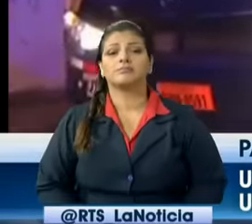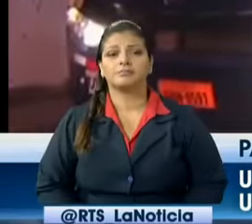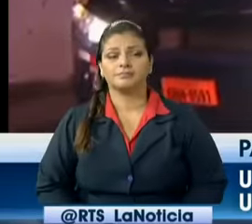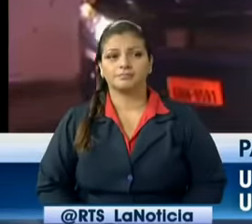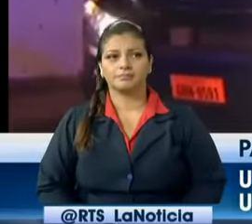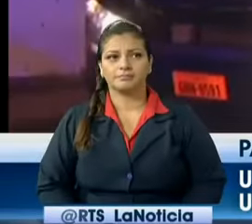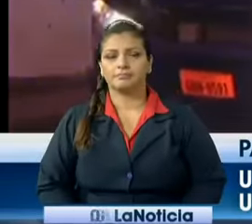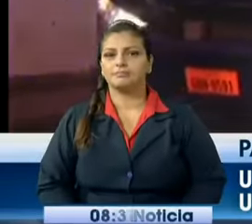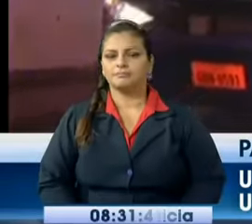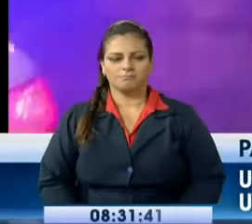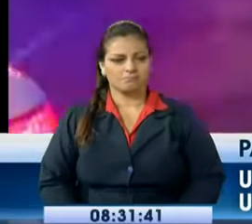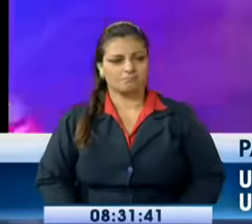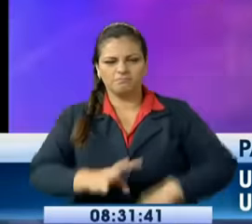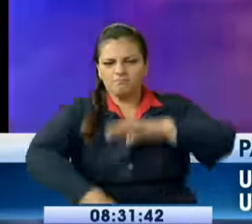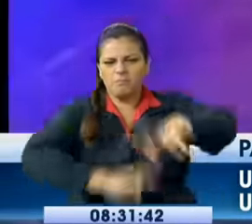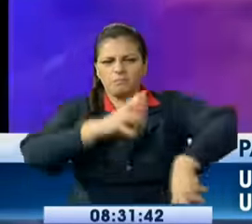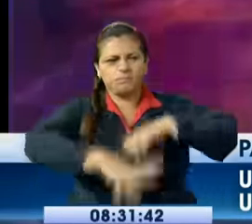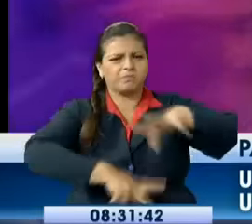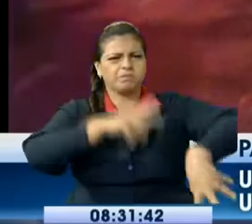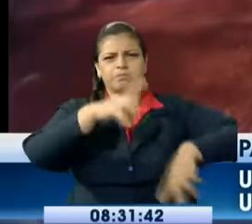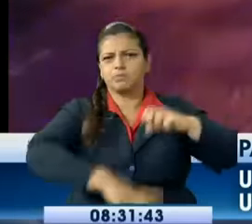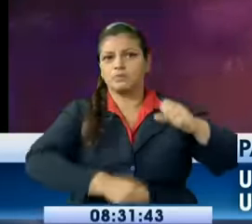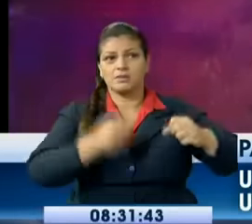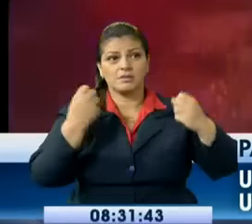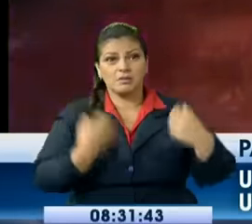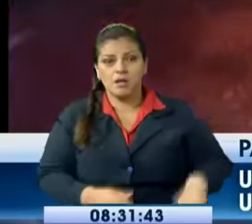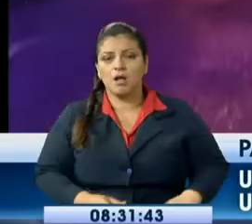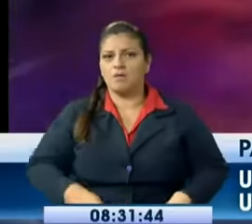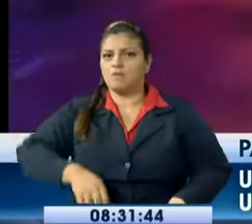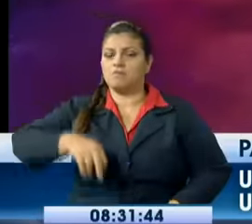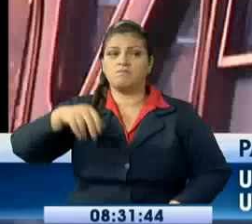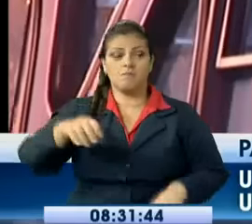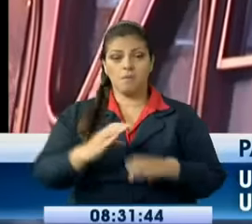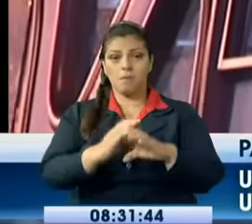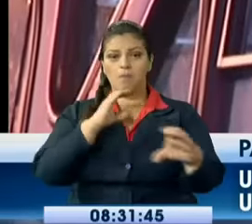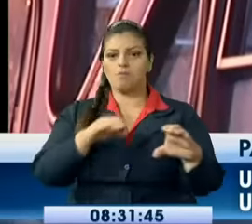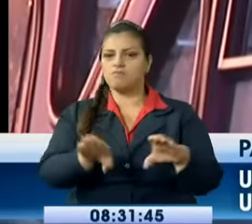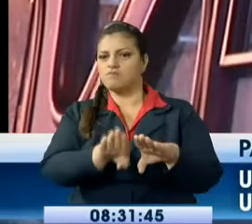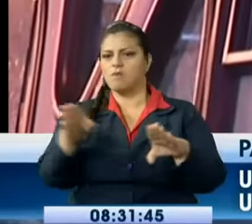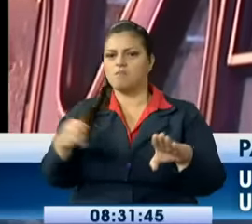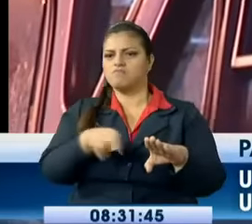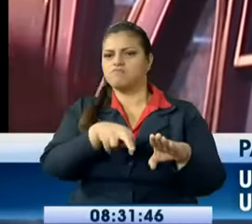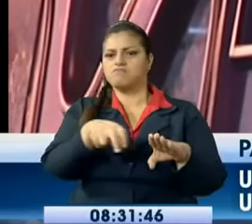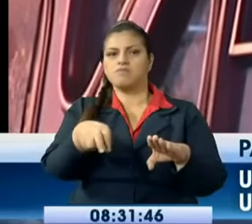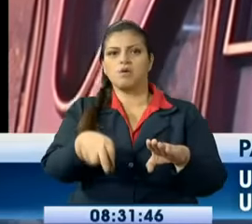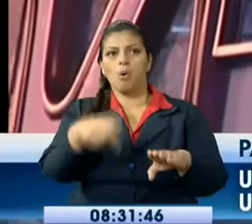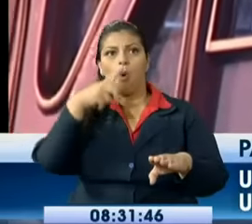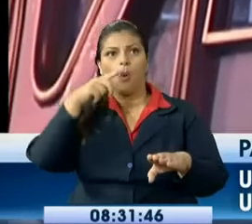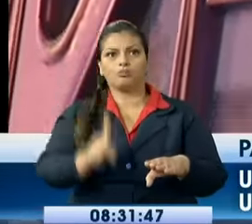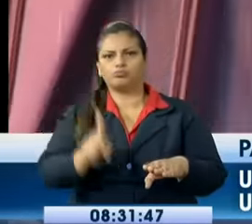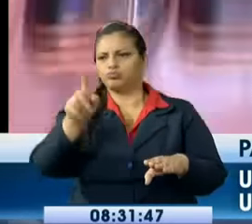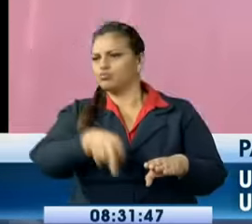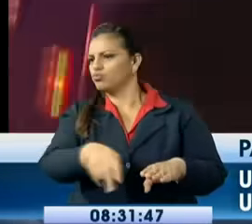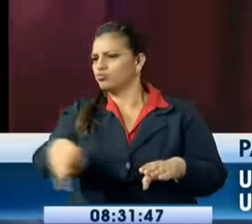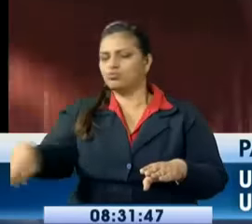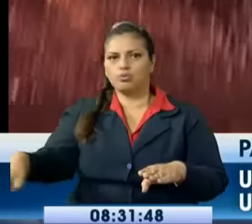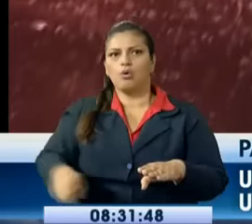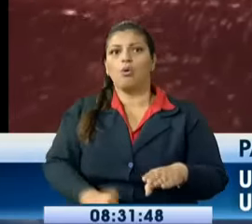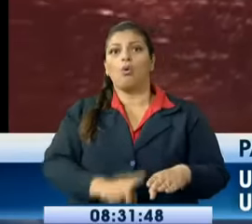a bajar de la unidad. Pero cuando el último de ellos lo hacía, el conductor cerró la puerta de salida e impidió